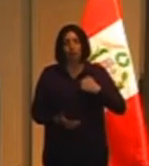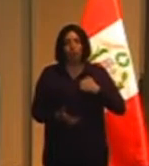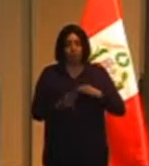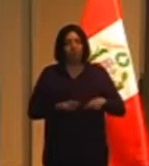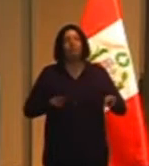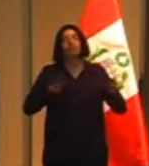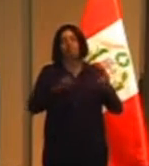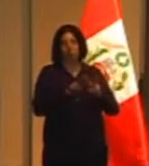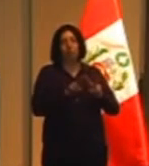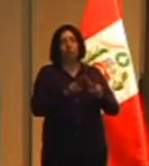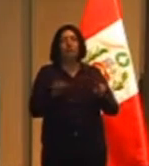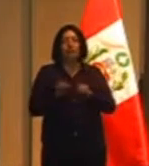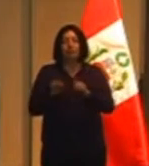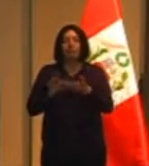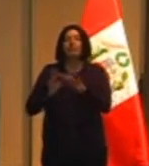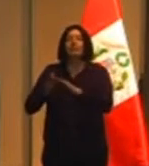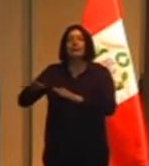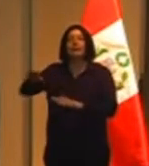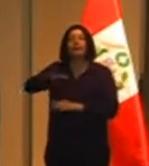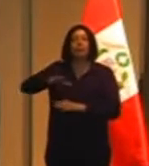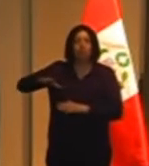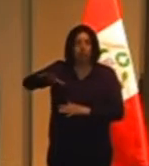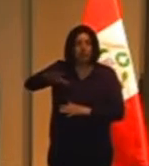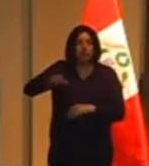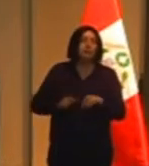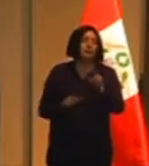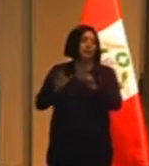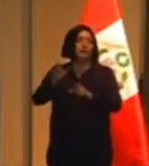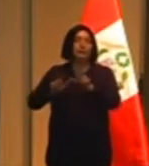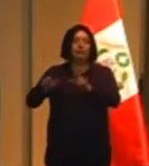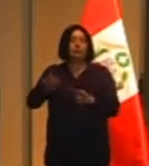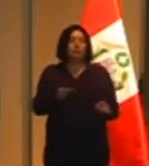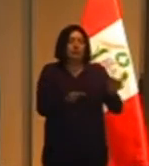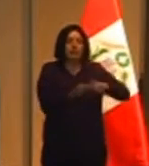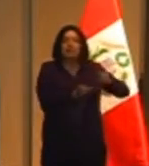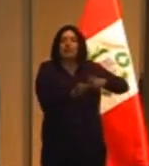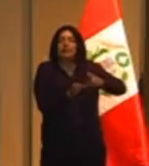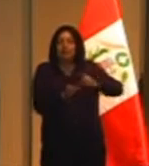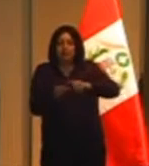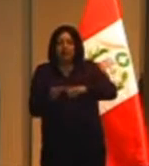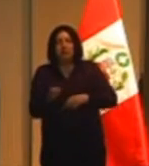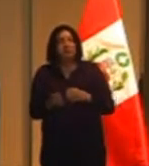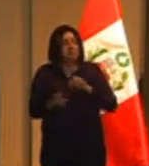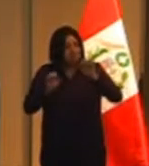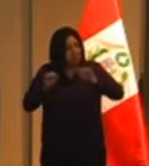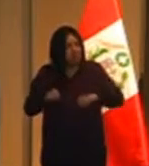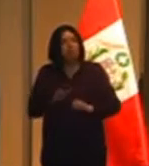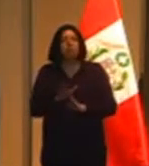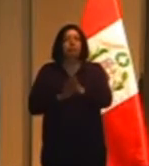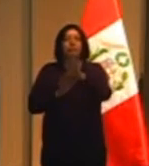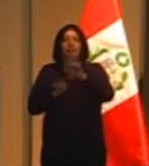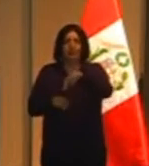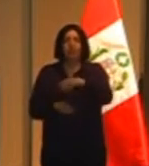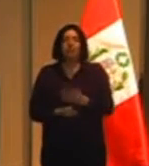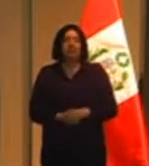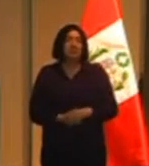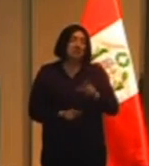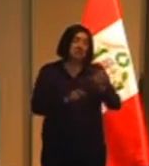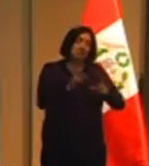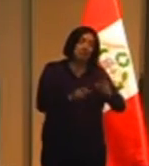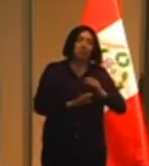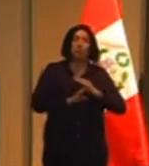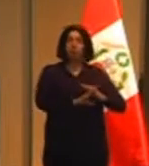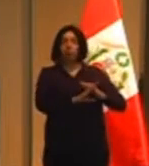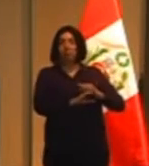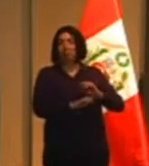valoro también de la comunidad y de las personas que se han involucrado a sacar adelante esto. Y a las personas que se